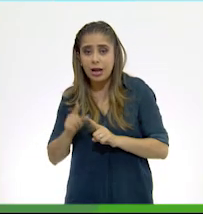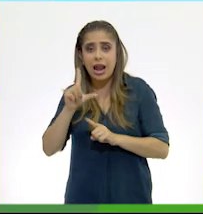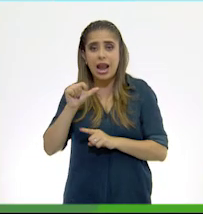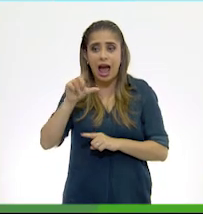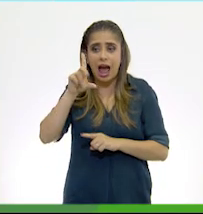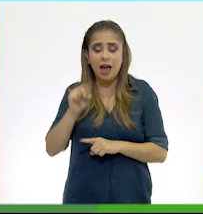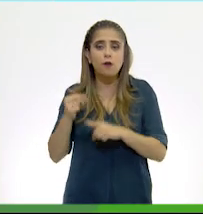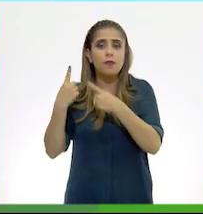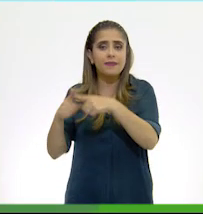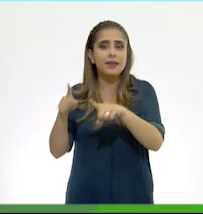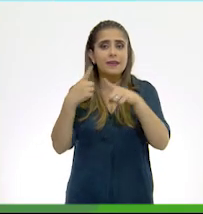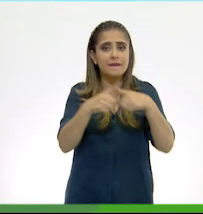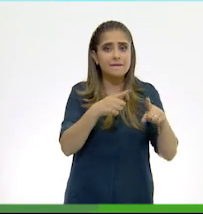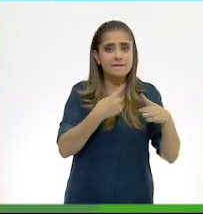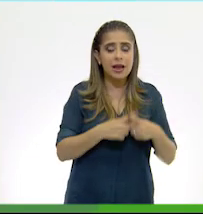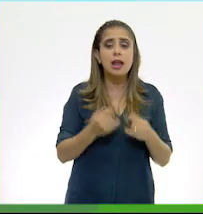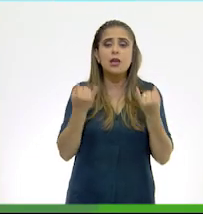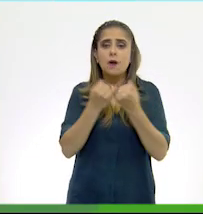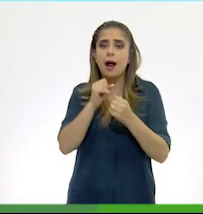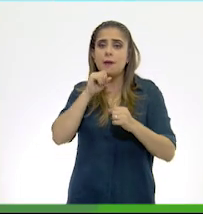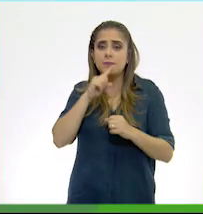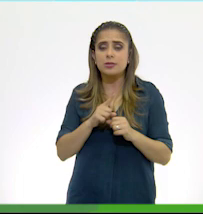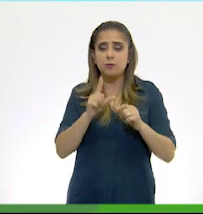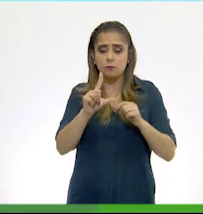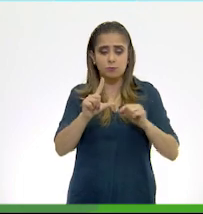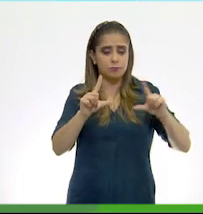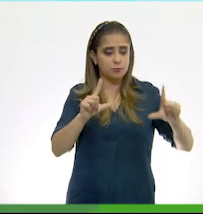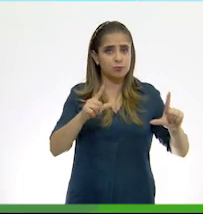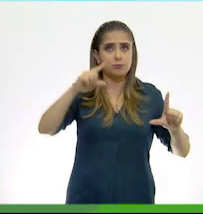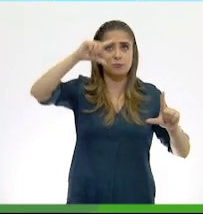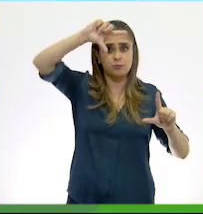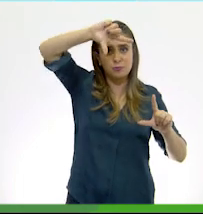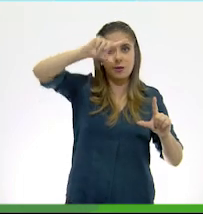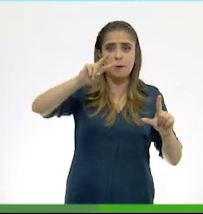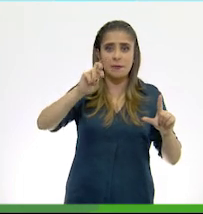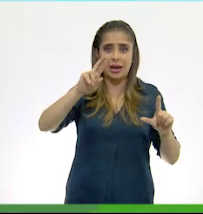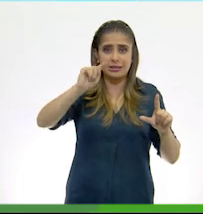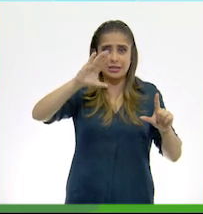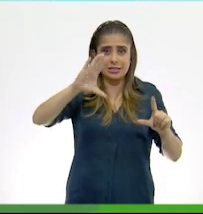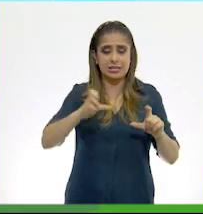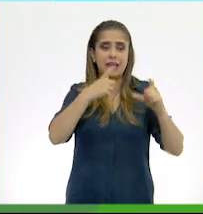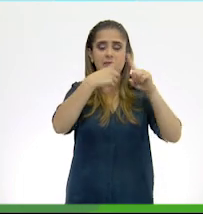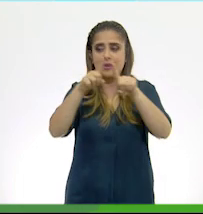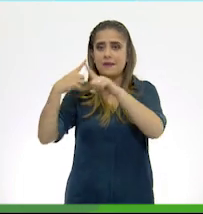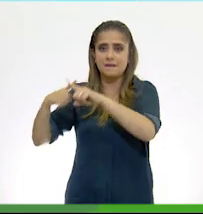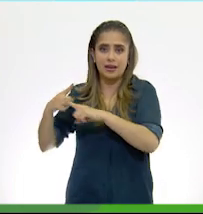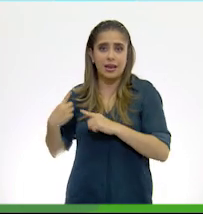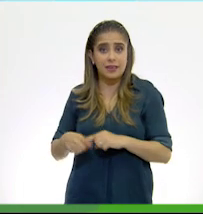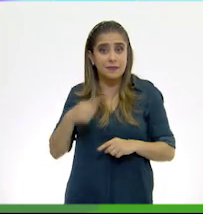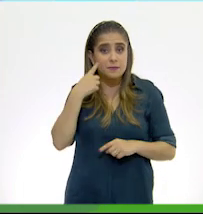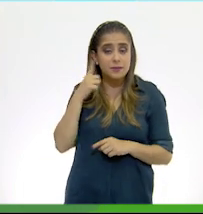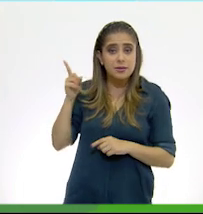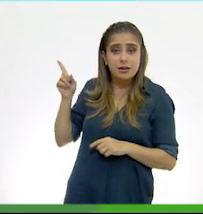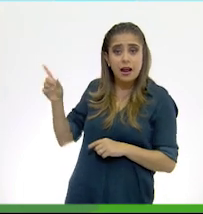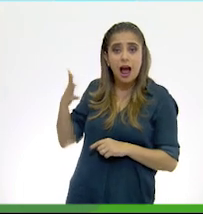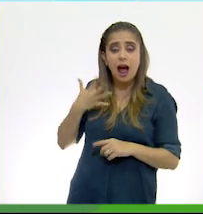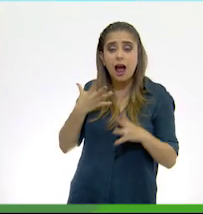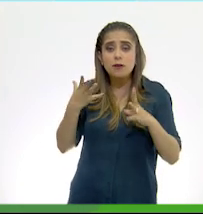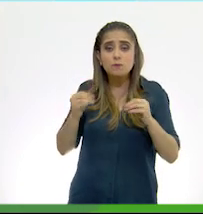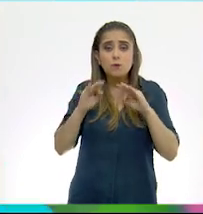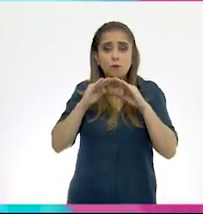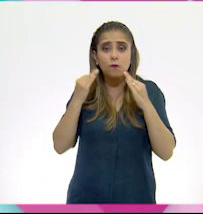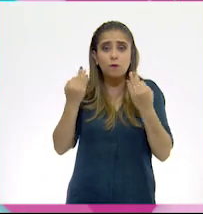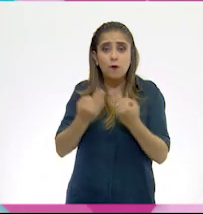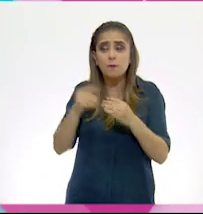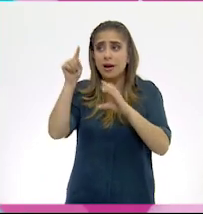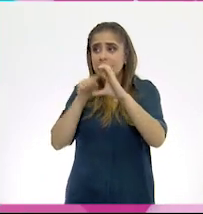Tratemos de encontrar las figuras geométricas a nuestro alrededor. Están por todas partes, ¿verdad? ¡Eso es!